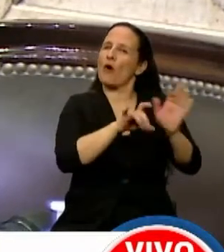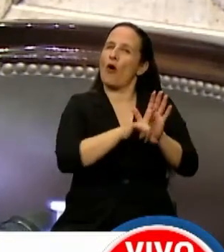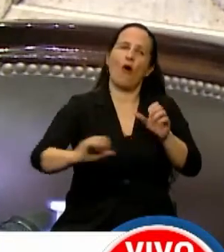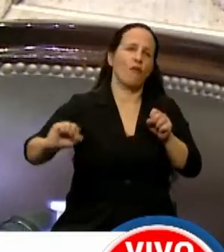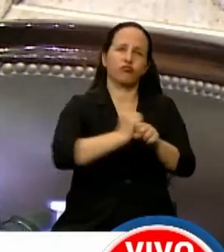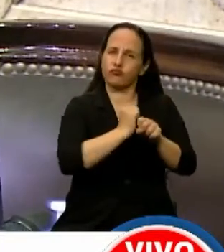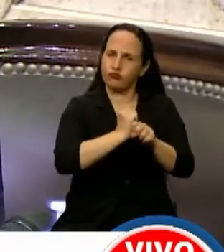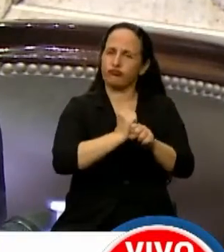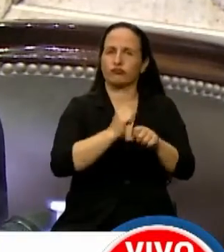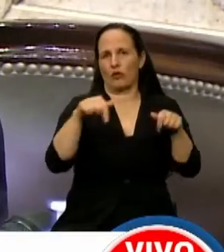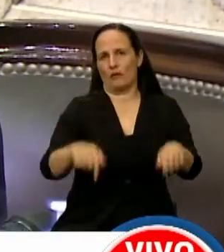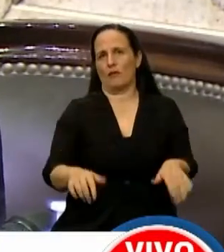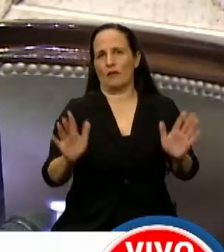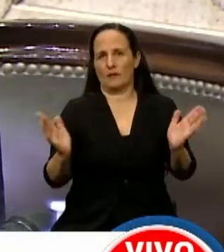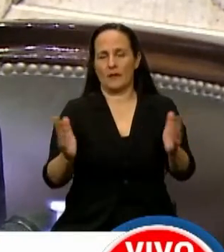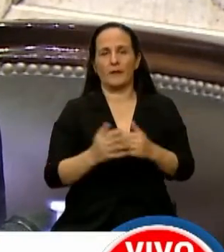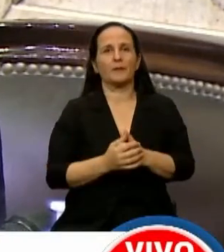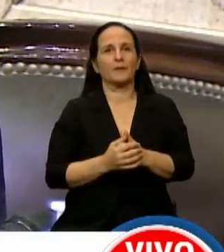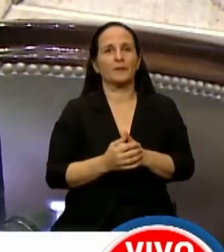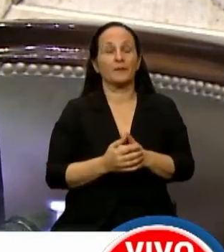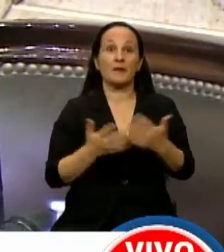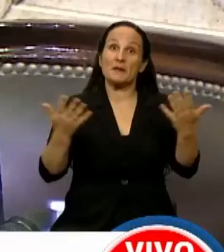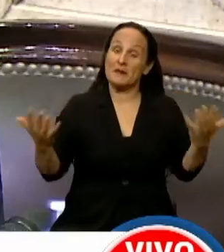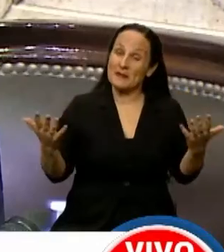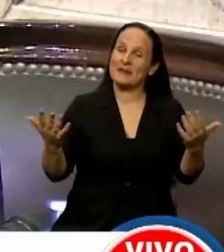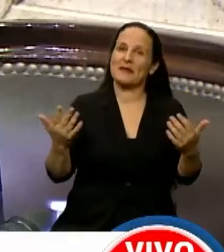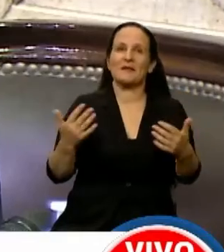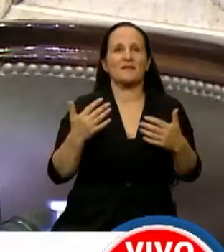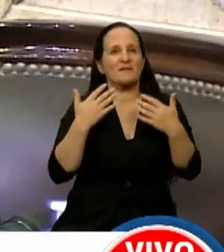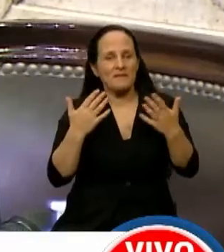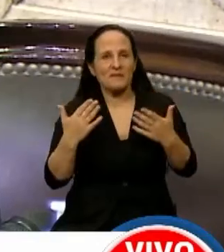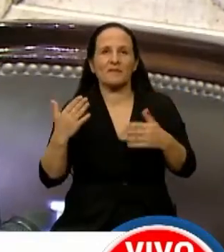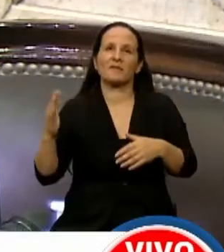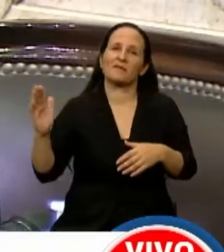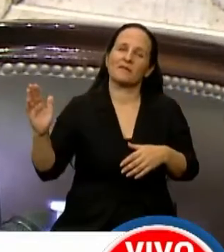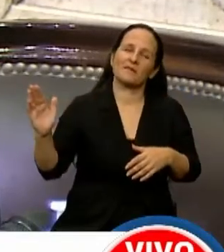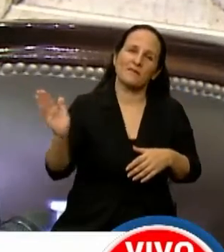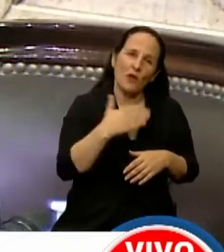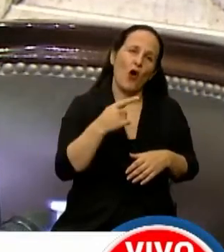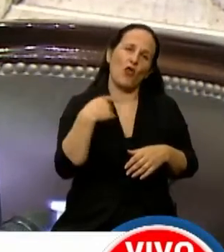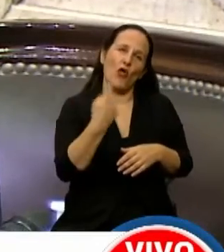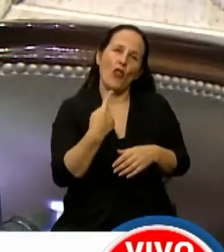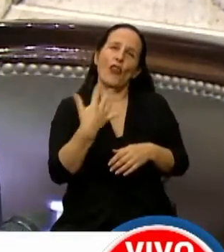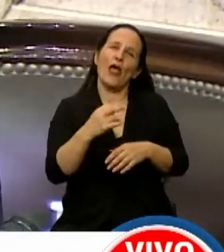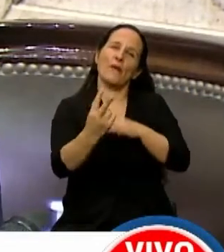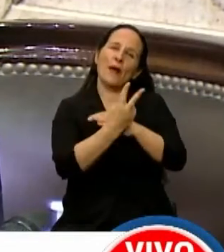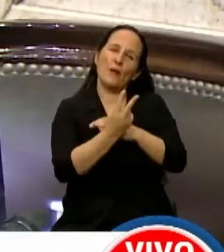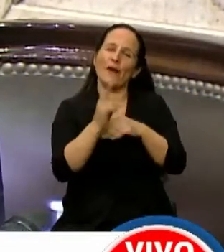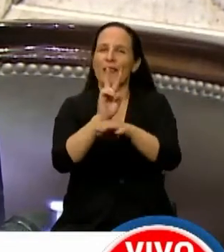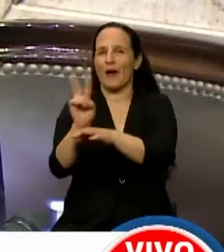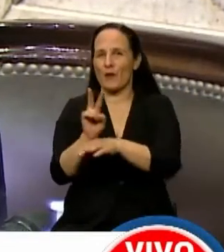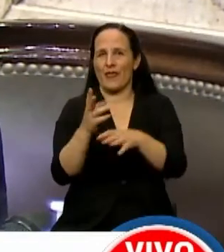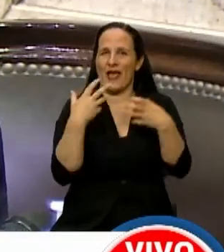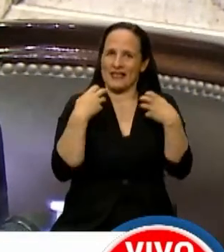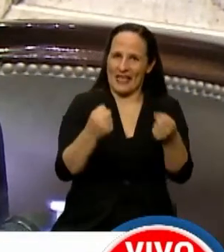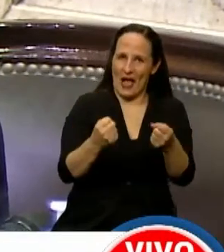en esta oportunidad. Así que bueno, por todos ellos, por aquellos que tenemos que cuidar de la salud, por